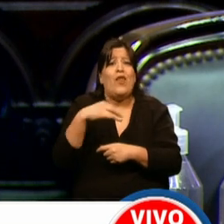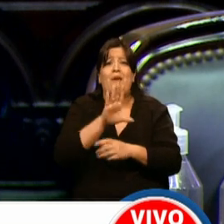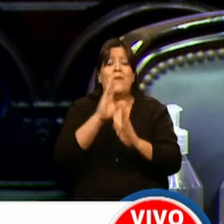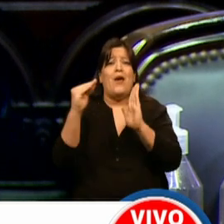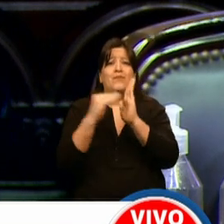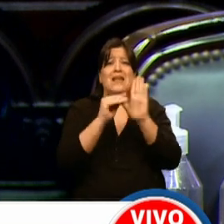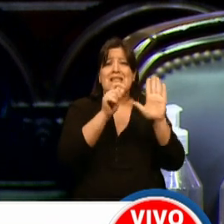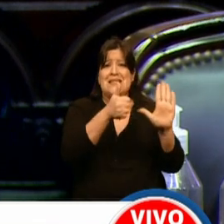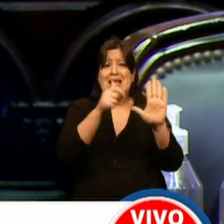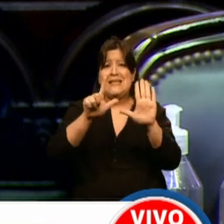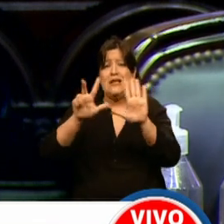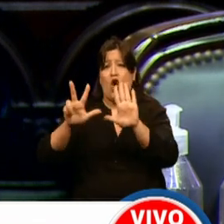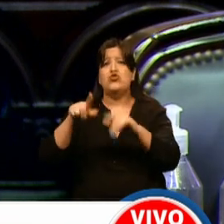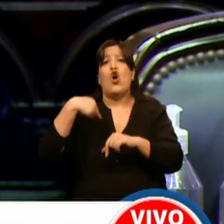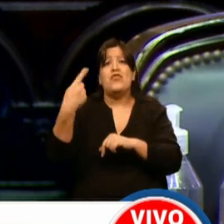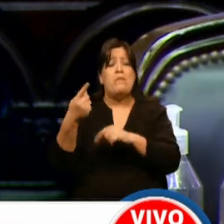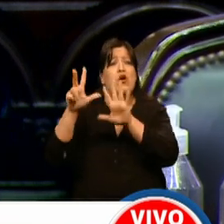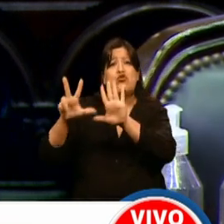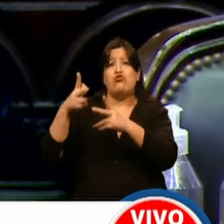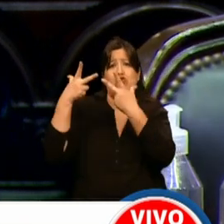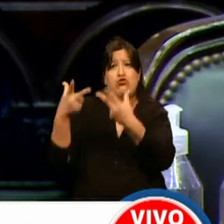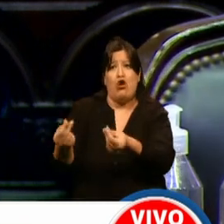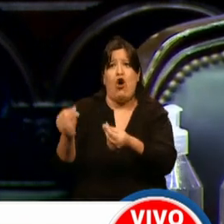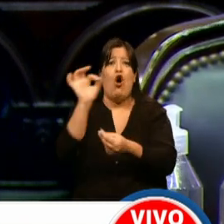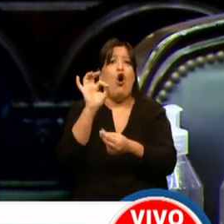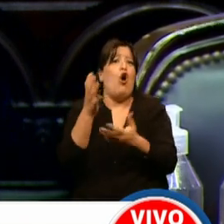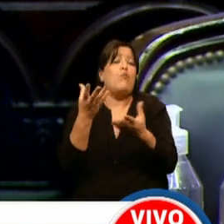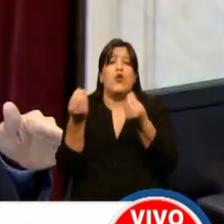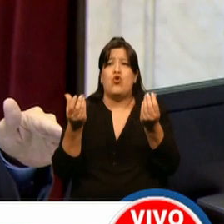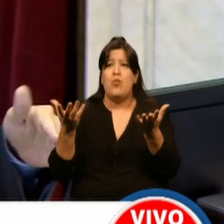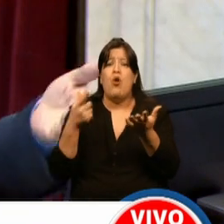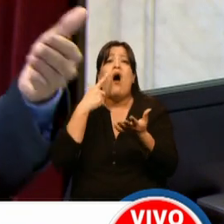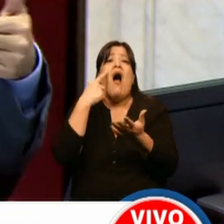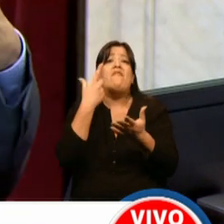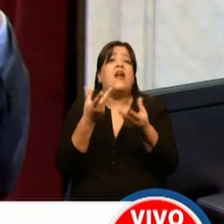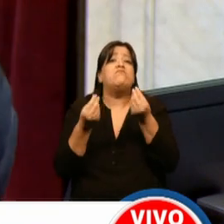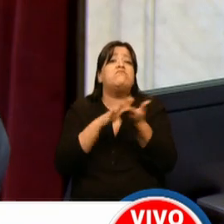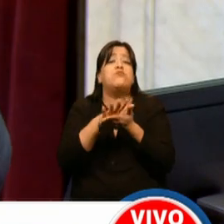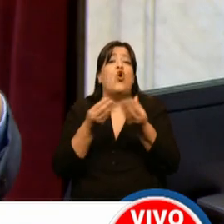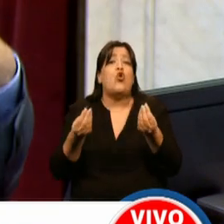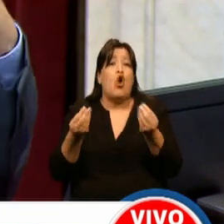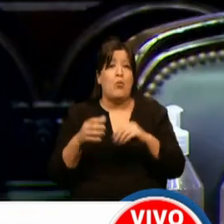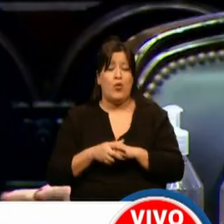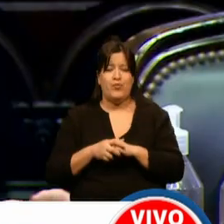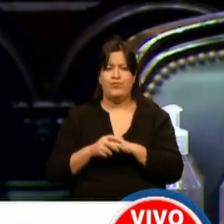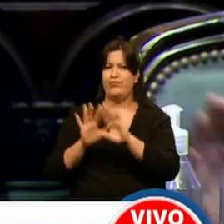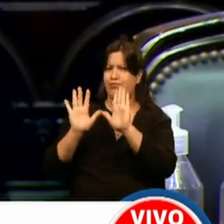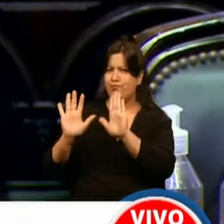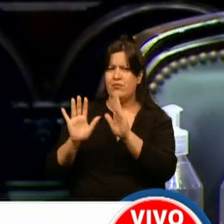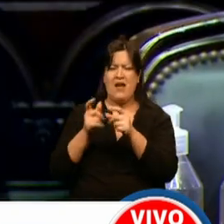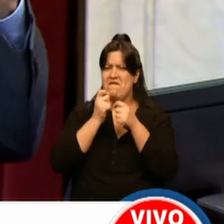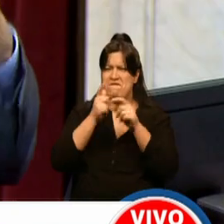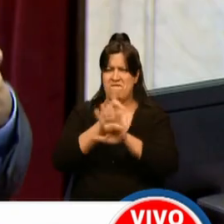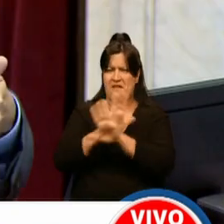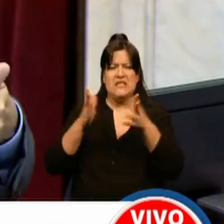678 y que después se vote el 8 negativamente o muy bien vamos a hacer una cosa si no a usted como quiere vamos a hacer posible